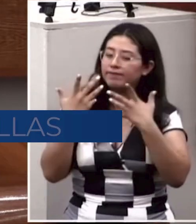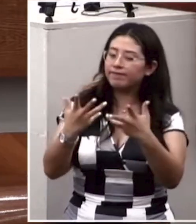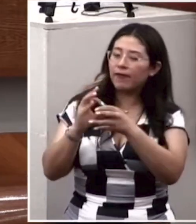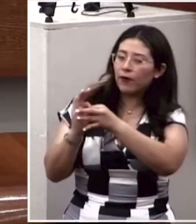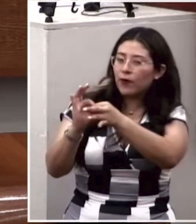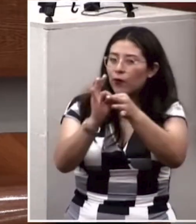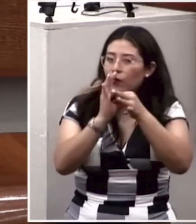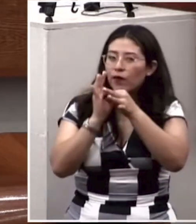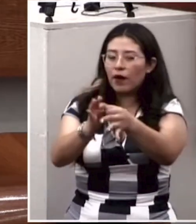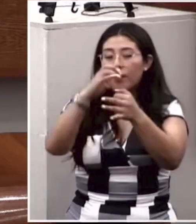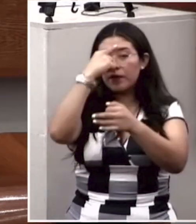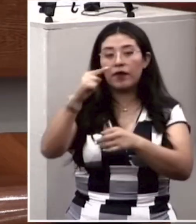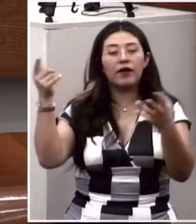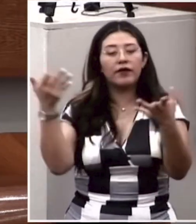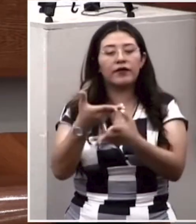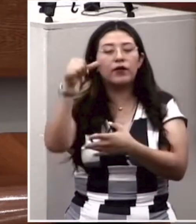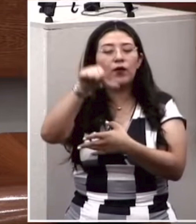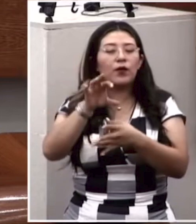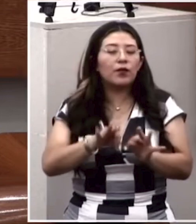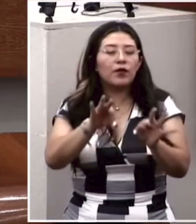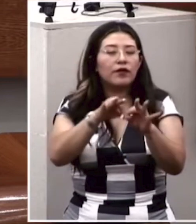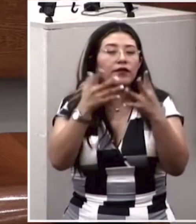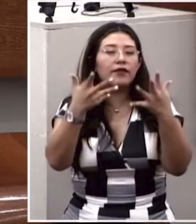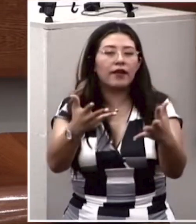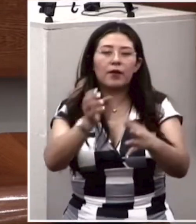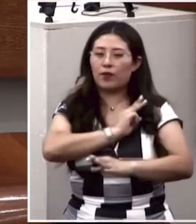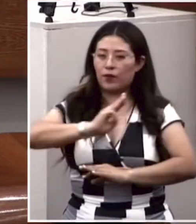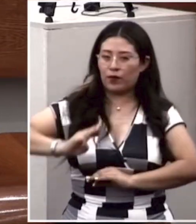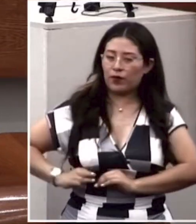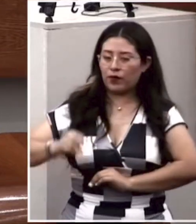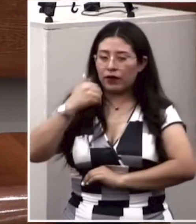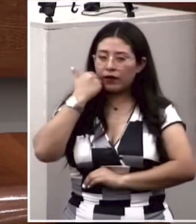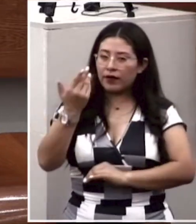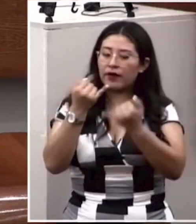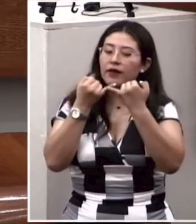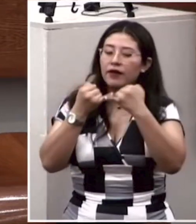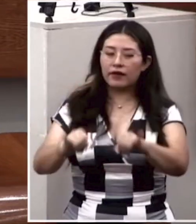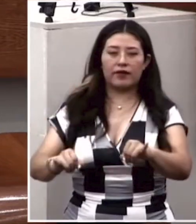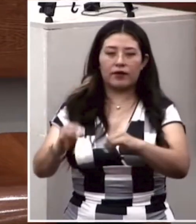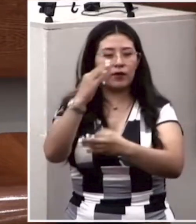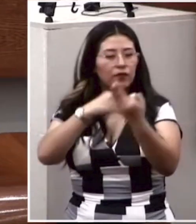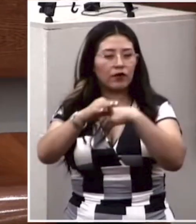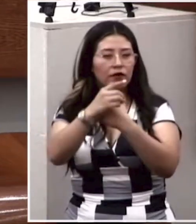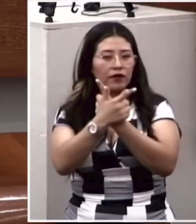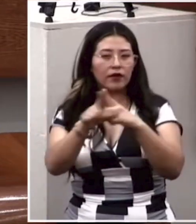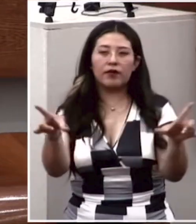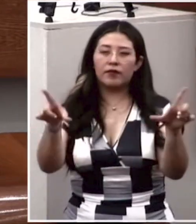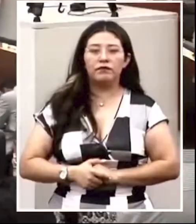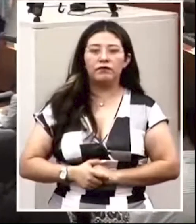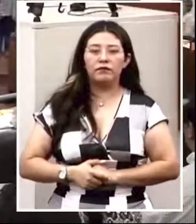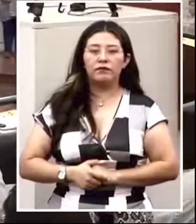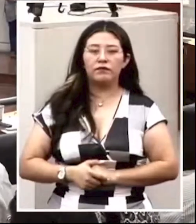unión para ha lo que hoy por hoy desea ser un municipio independiente libre y